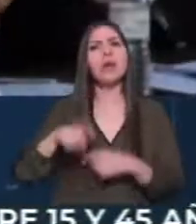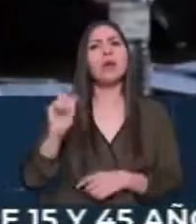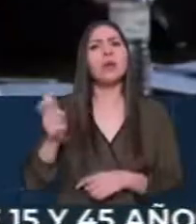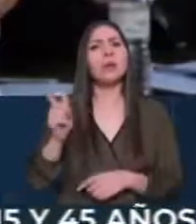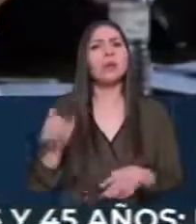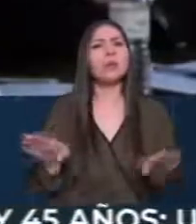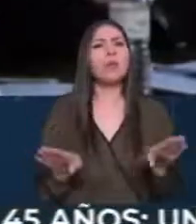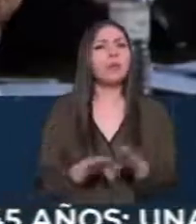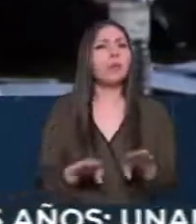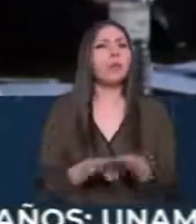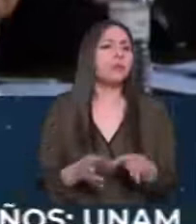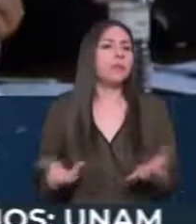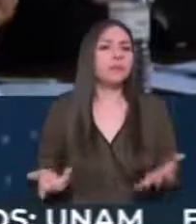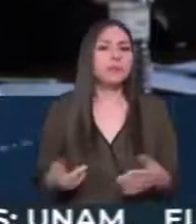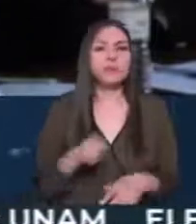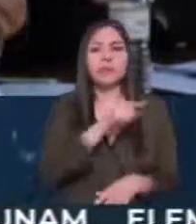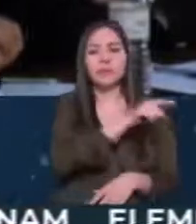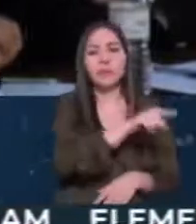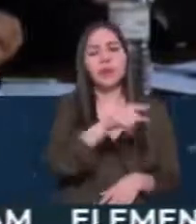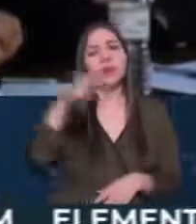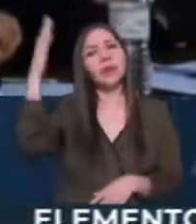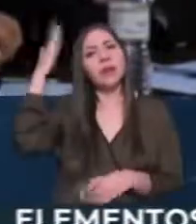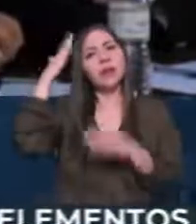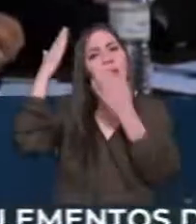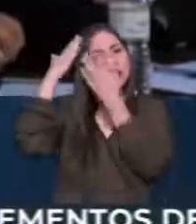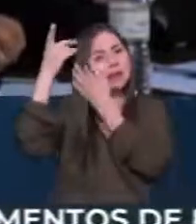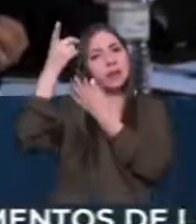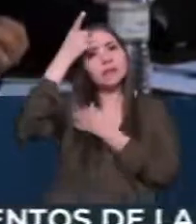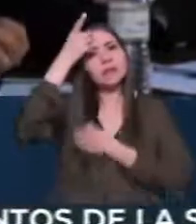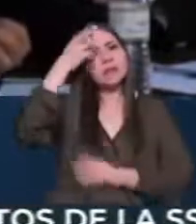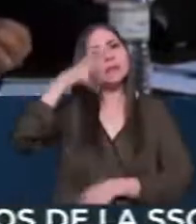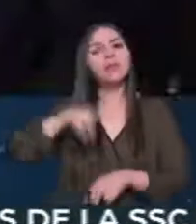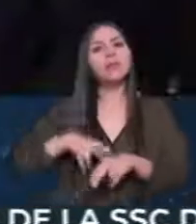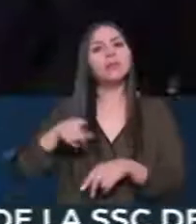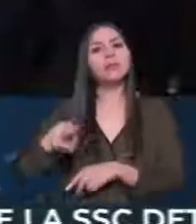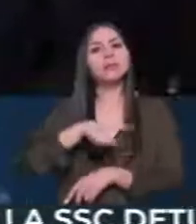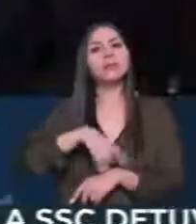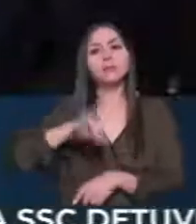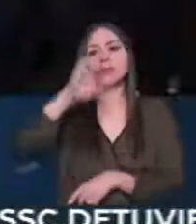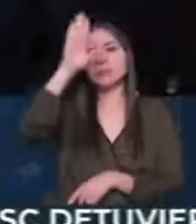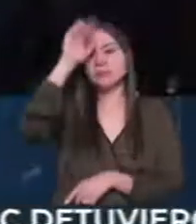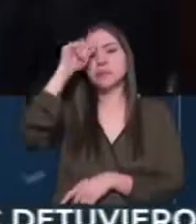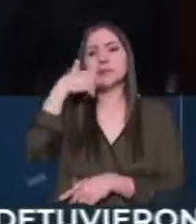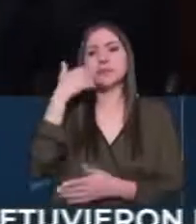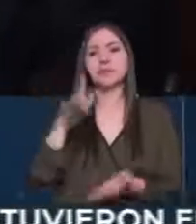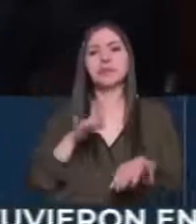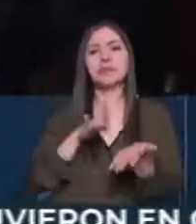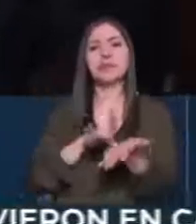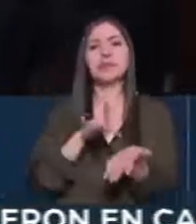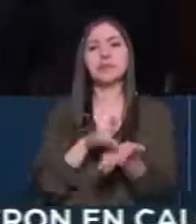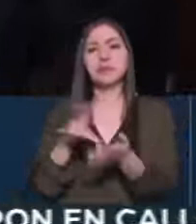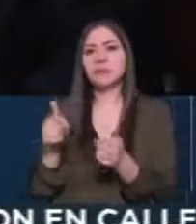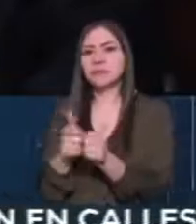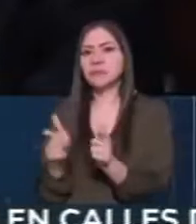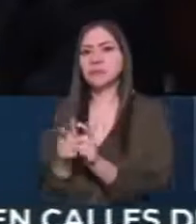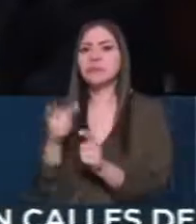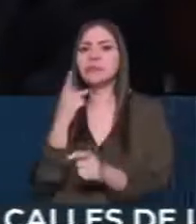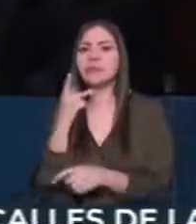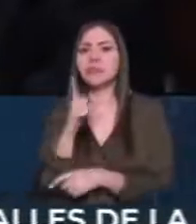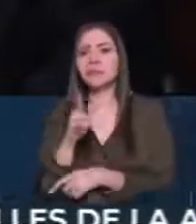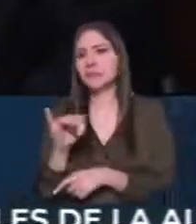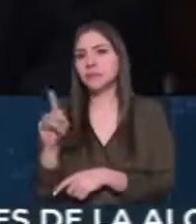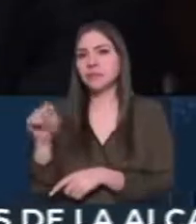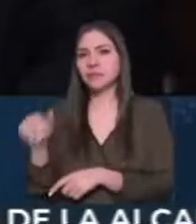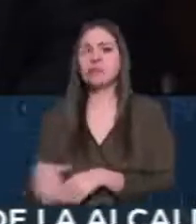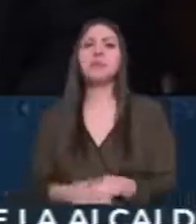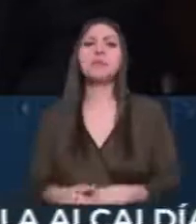sus directivos o sus empresarios están a favor de la derecha? ¿O quién les está pagando y